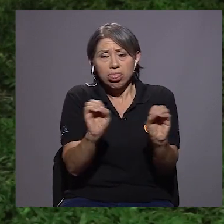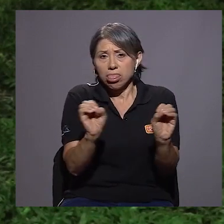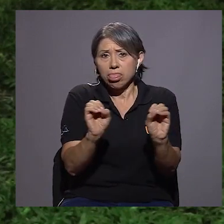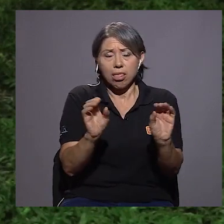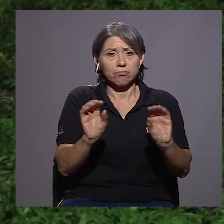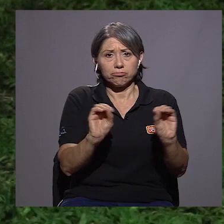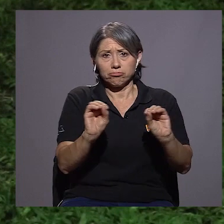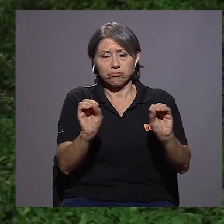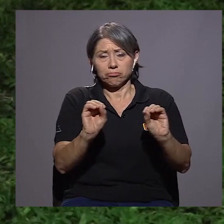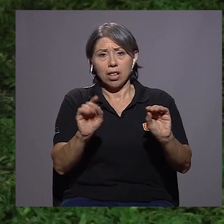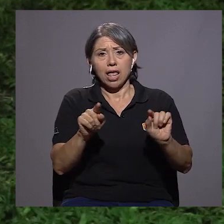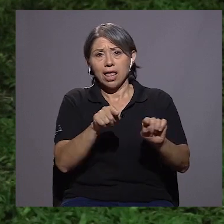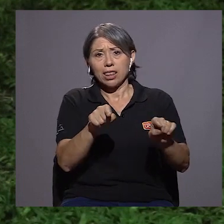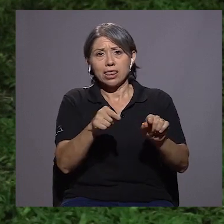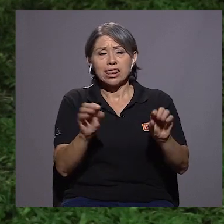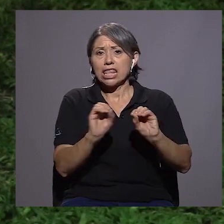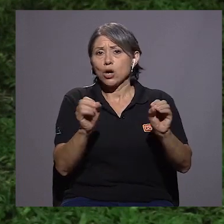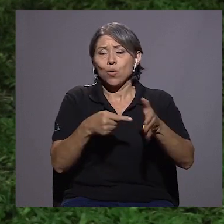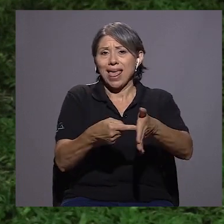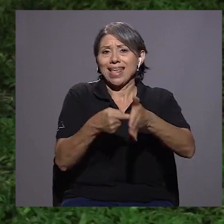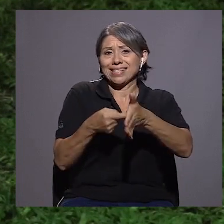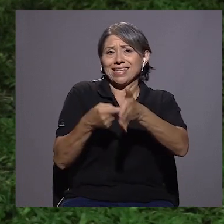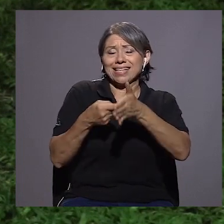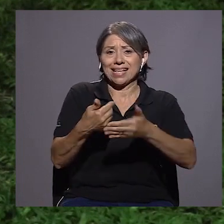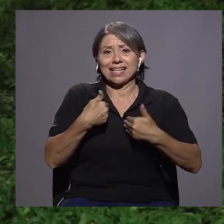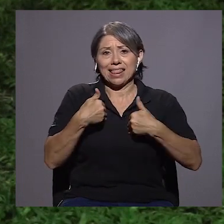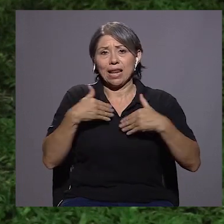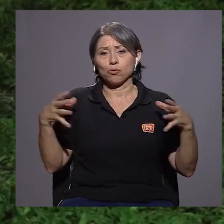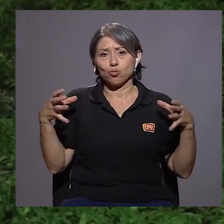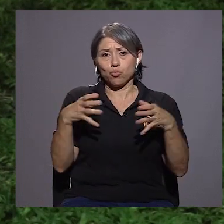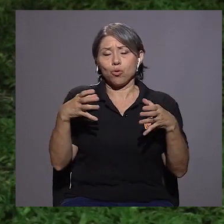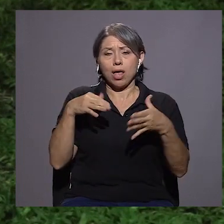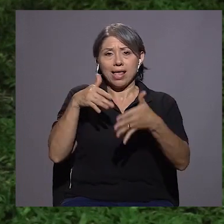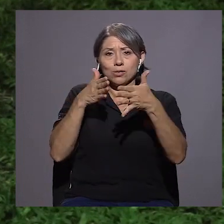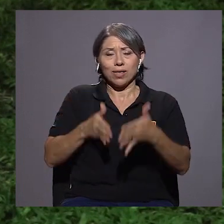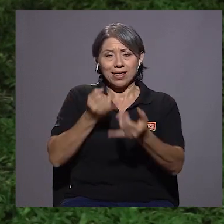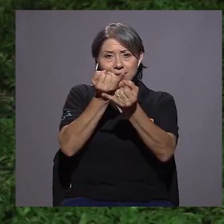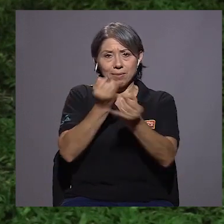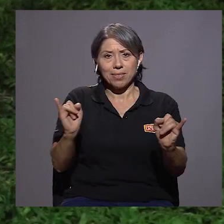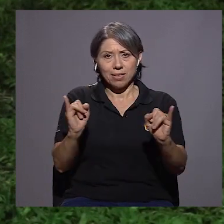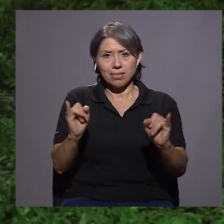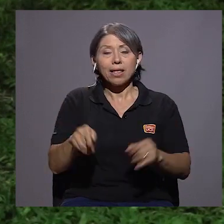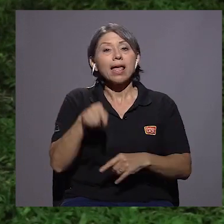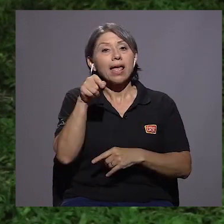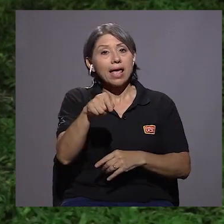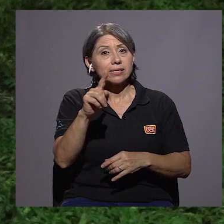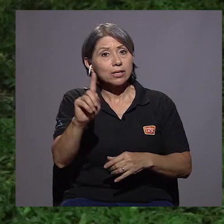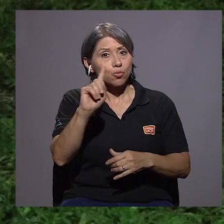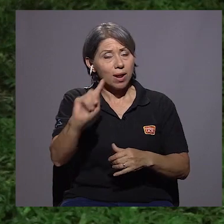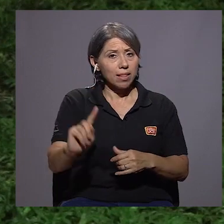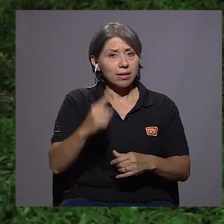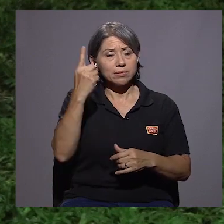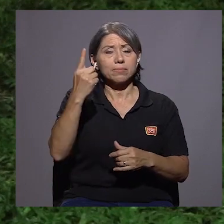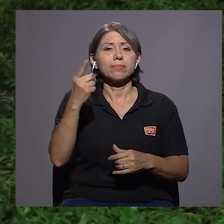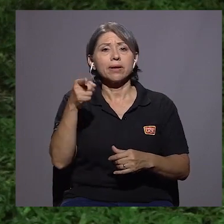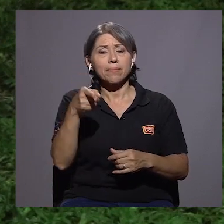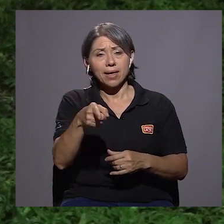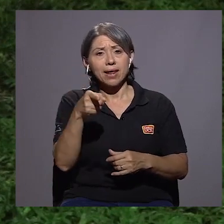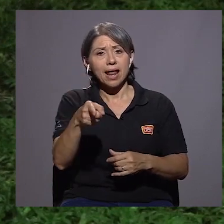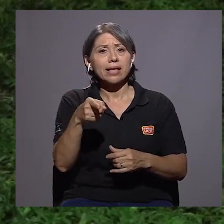ninguna o casi que ninguna de las exigencias que tenemos como movimiento estudiantil independiente. Entonces, bueno, esa es una de las